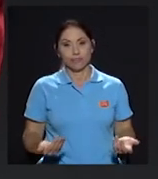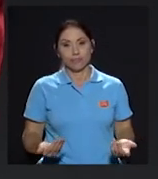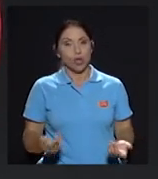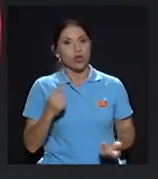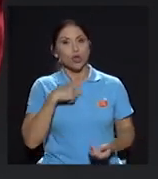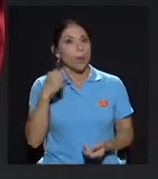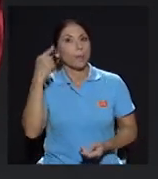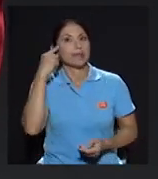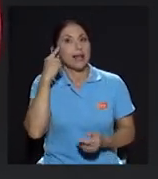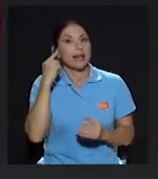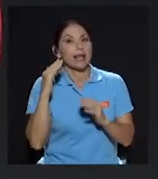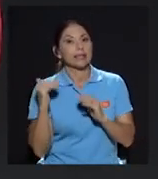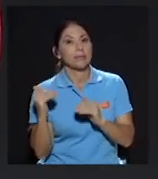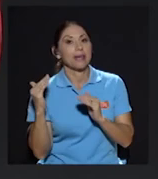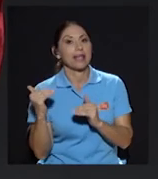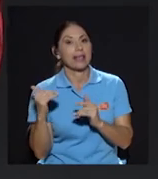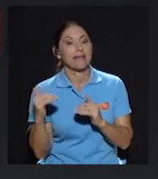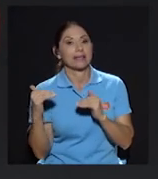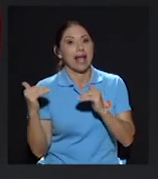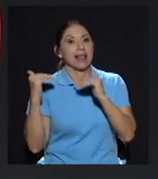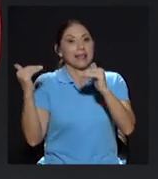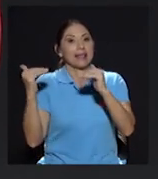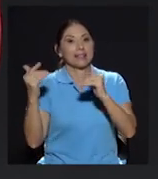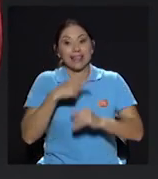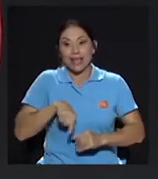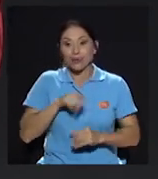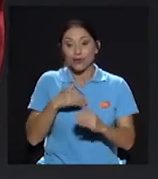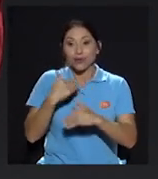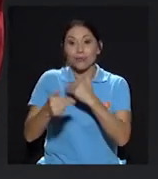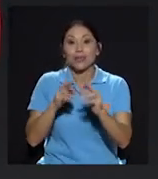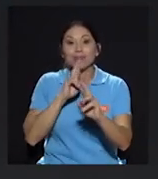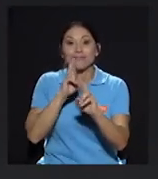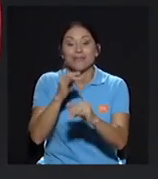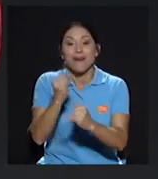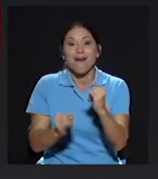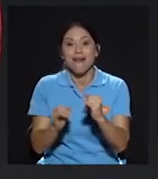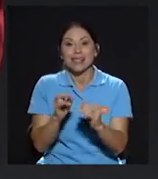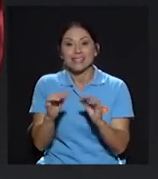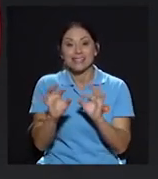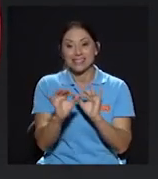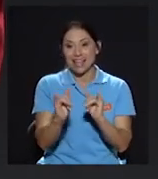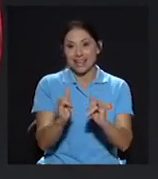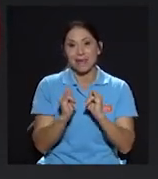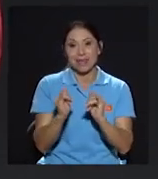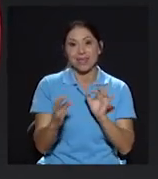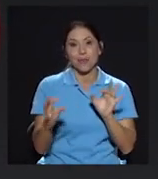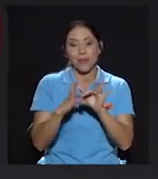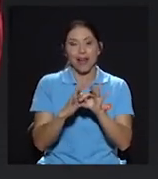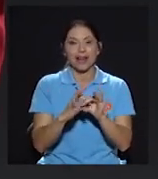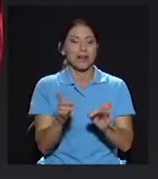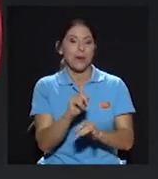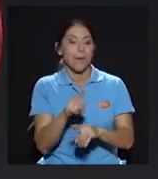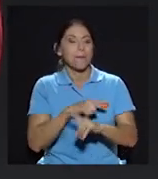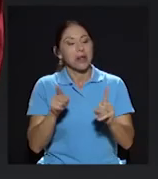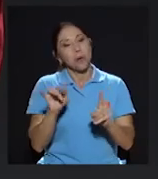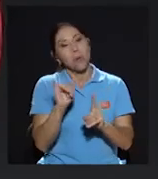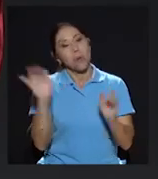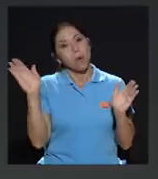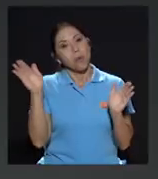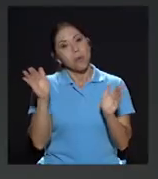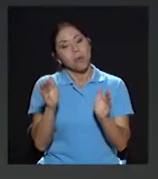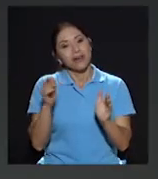expectativas de que va a salir exactamente lo que planteamos pero cómo mitigar los riesgos en la presentación del proyecto